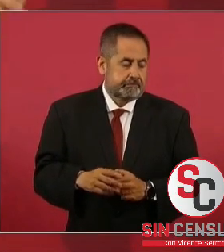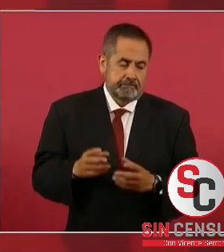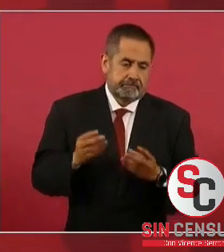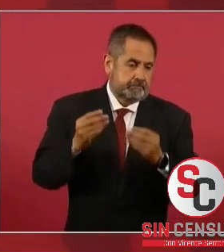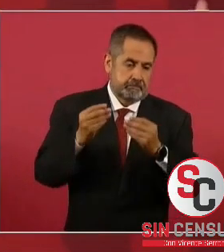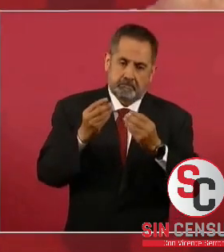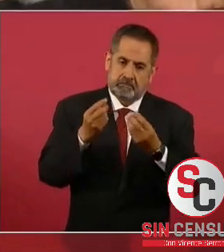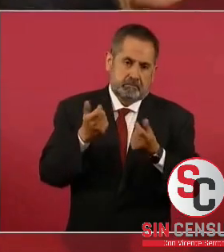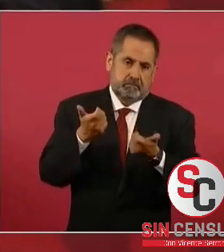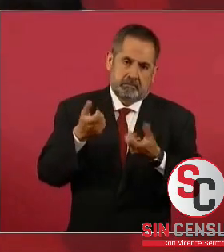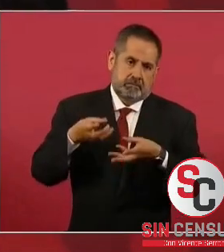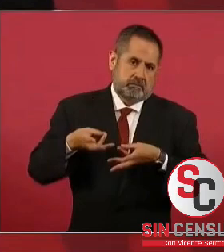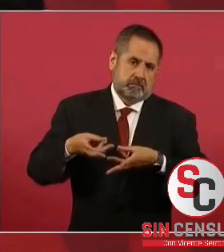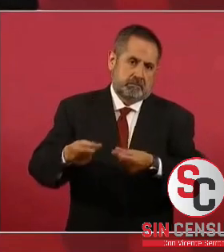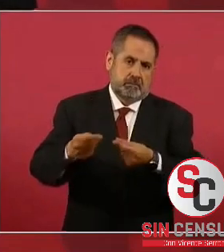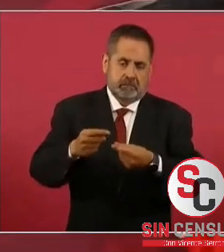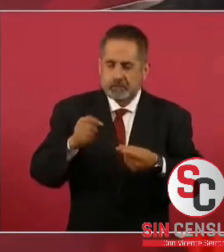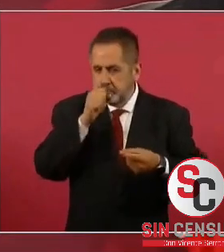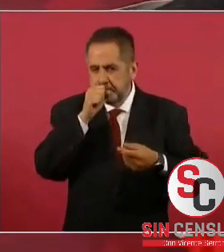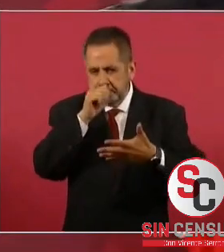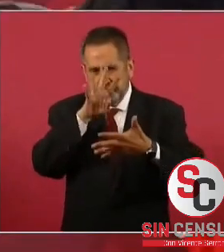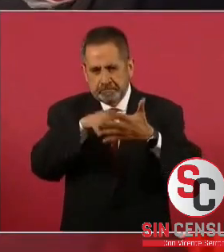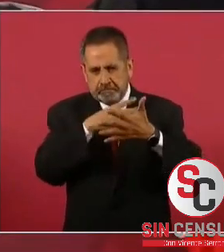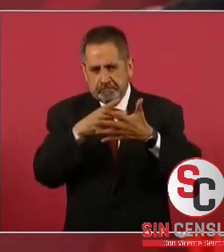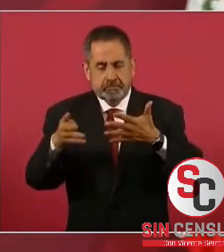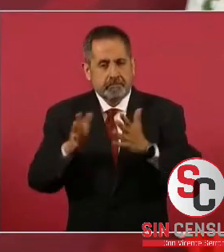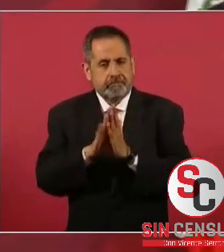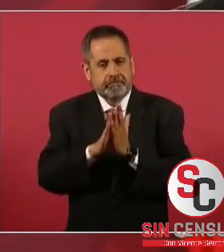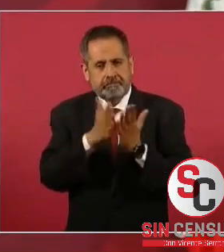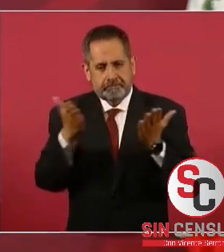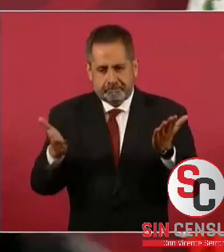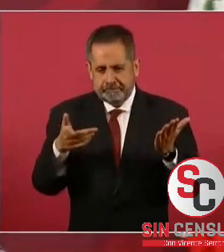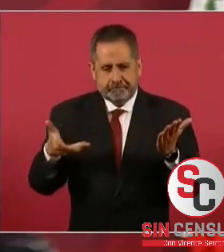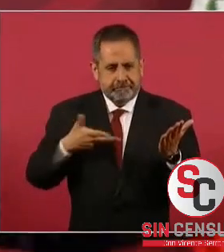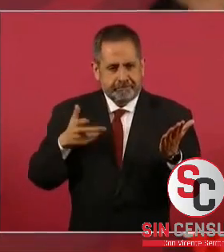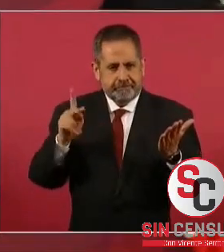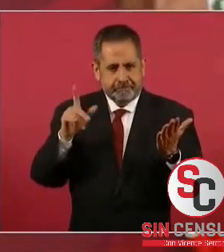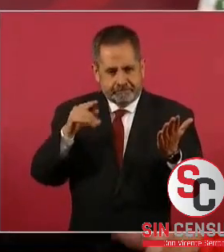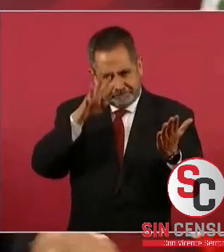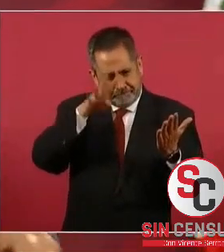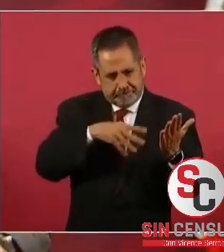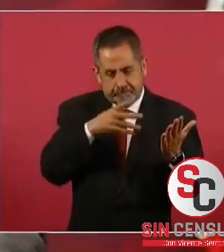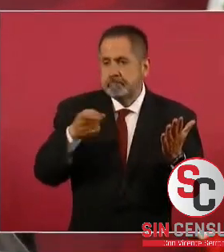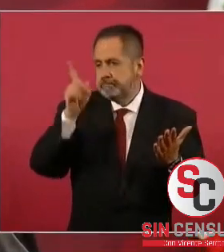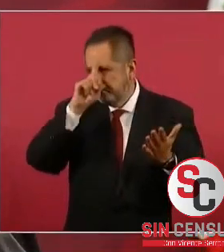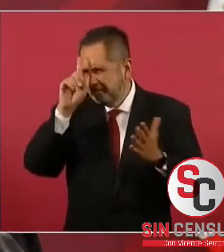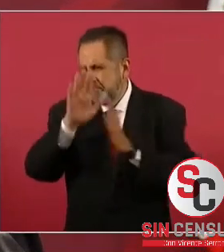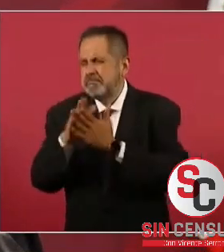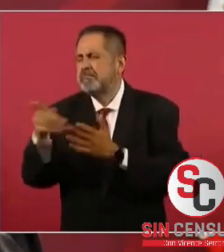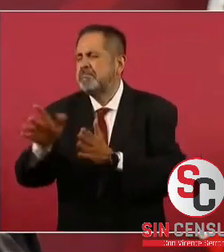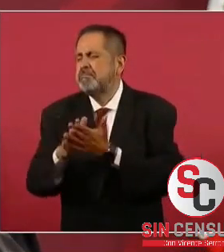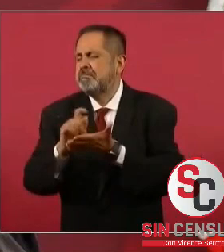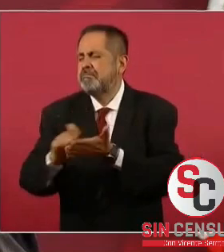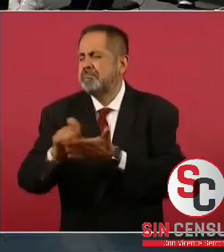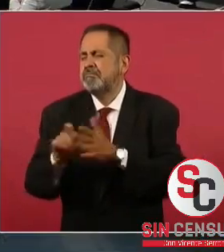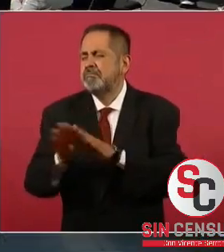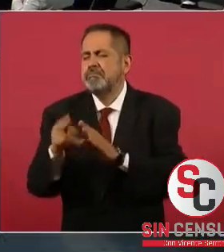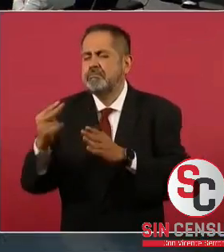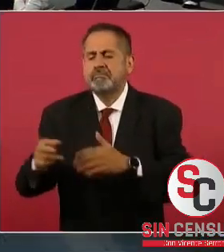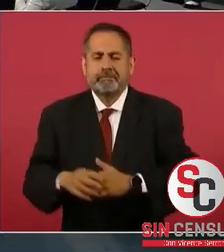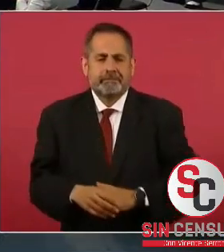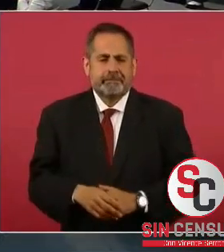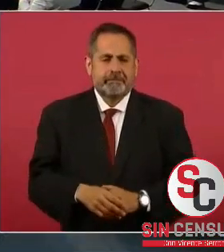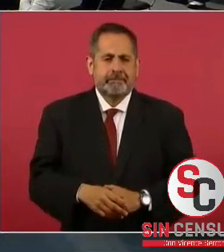Muchísimo dinero. Hay unas tablas que tiene el libro de Pablo, lo recomendamos. ¿Cómo se llama tu libro? Los